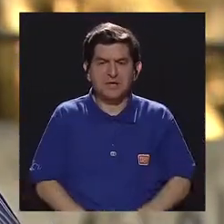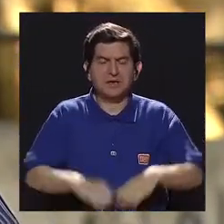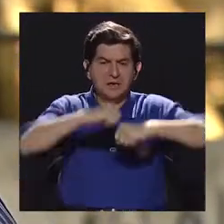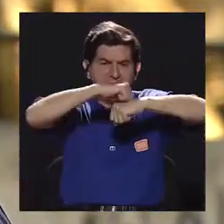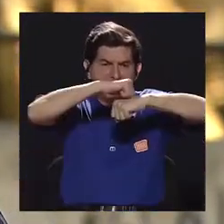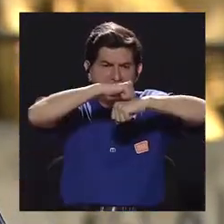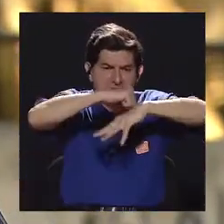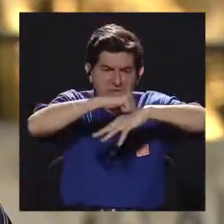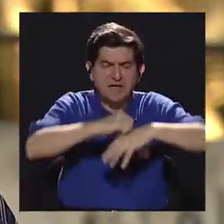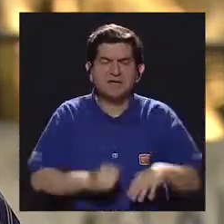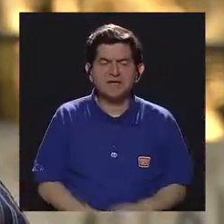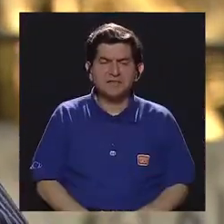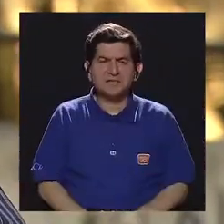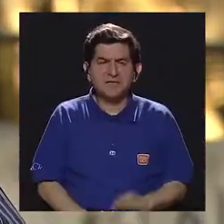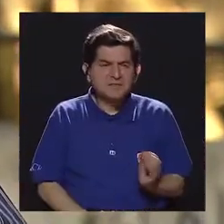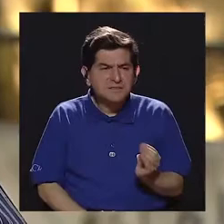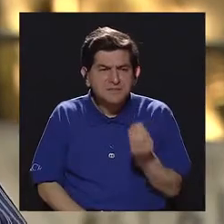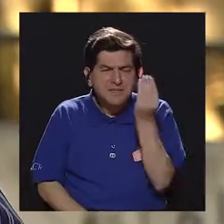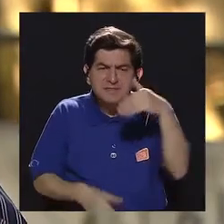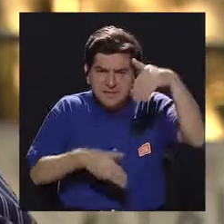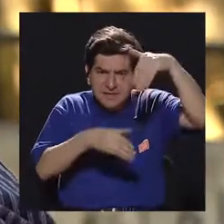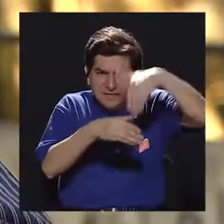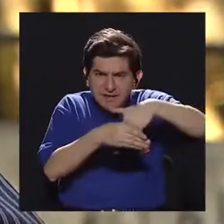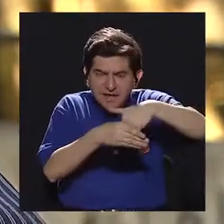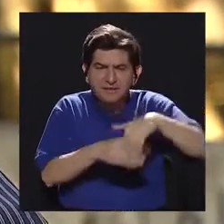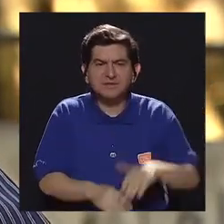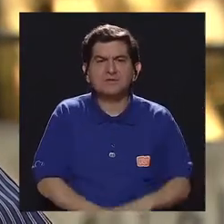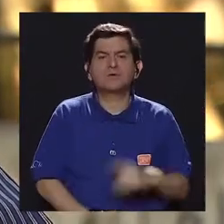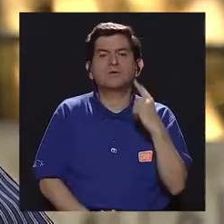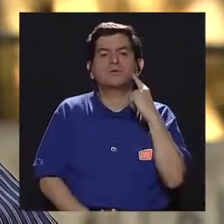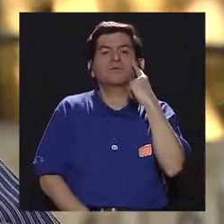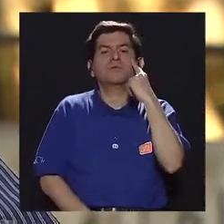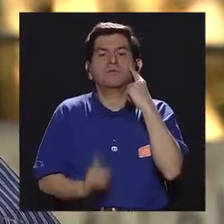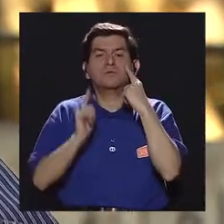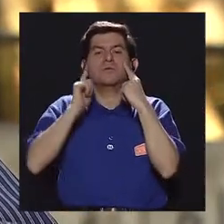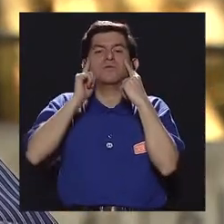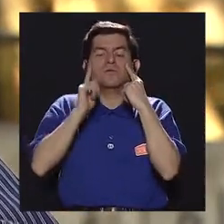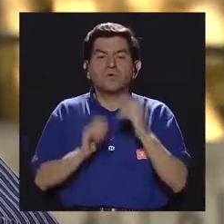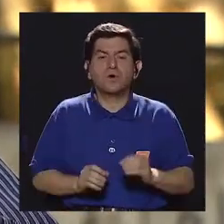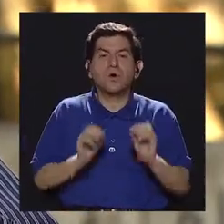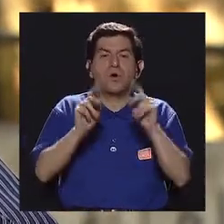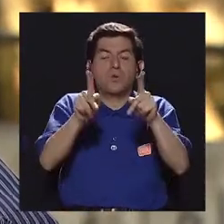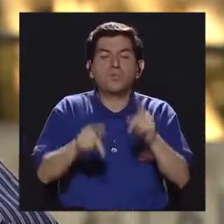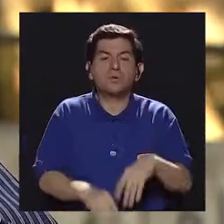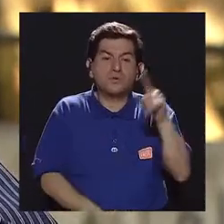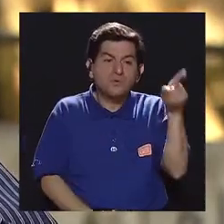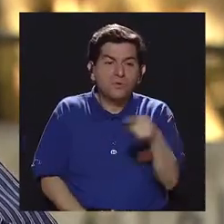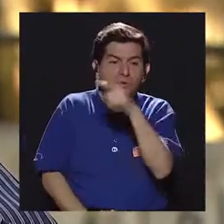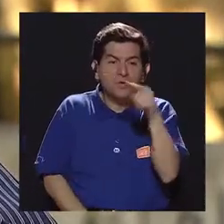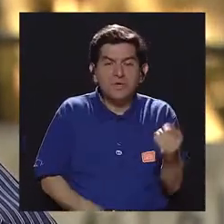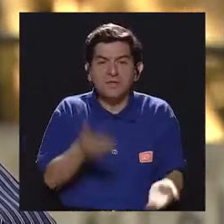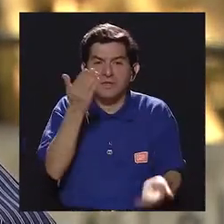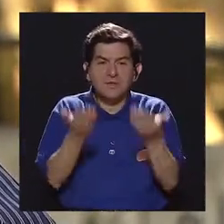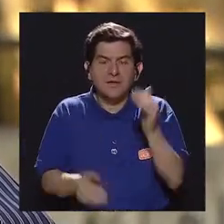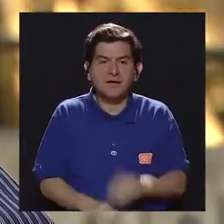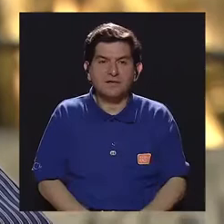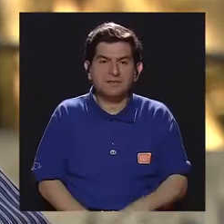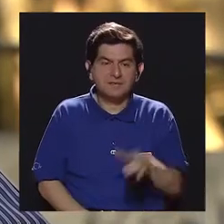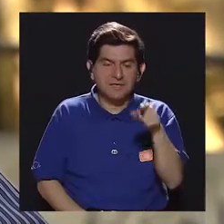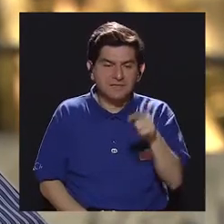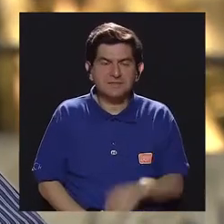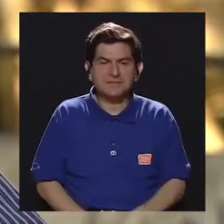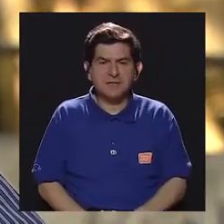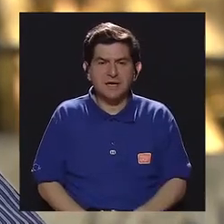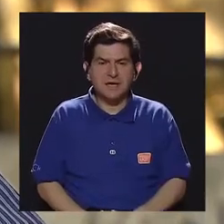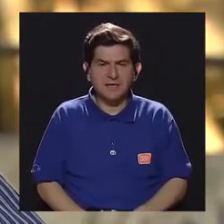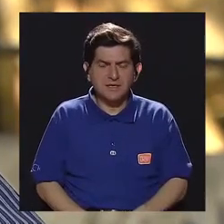Las raíces pueden llegar a crecer dentro del seno y entonces aumenta la posibilidad de, cuando uno las remueve, generar una